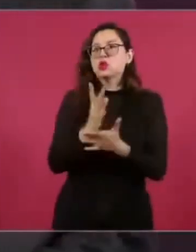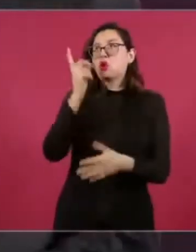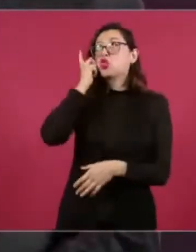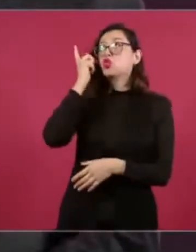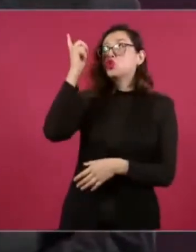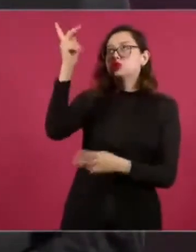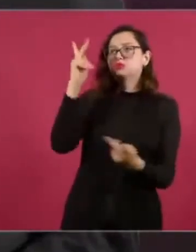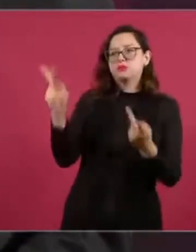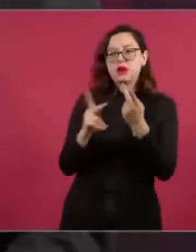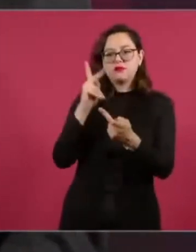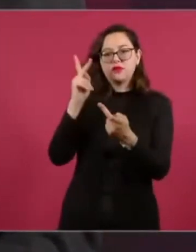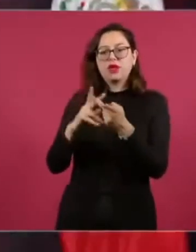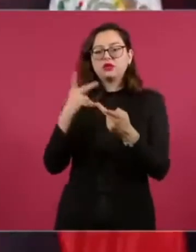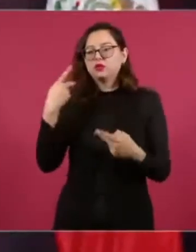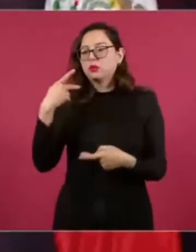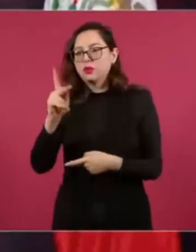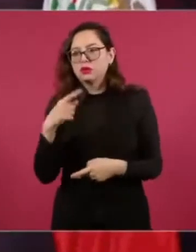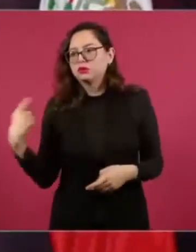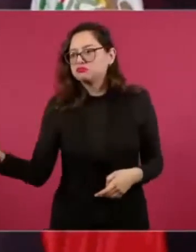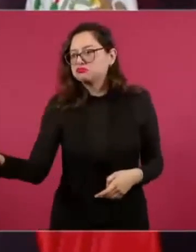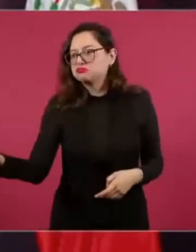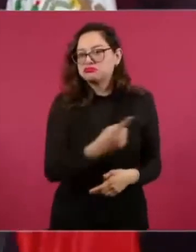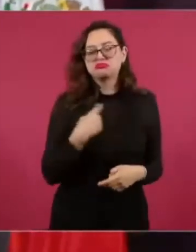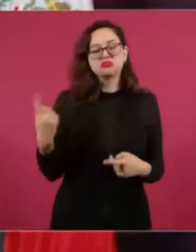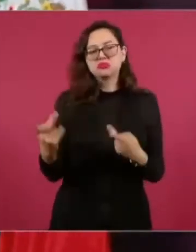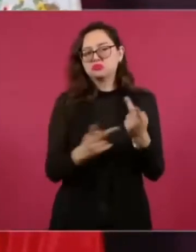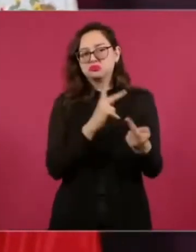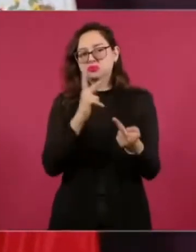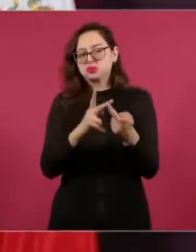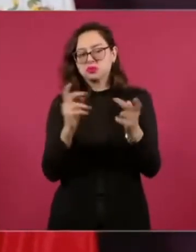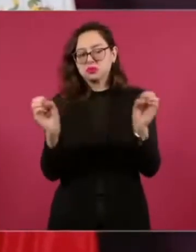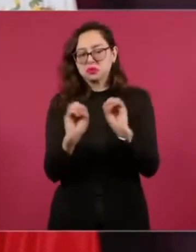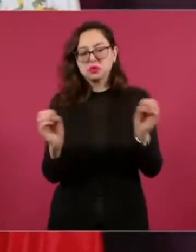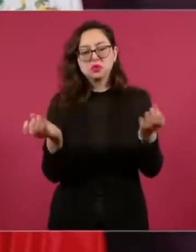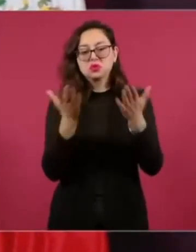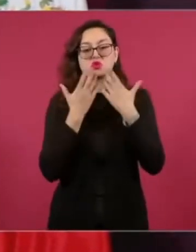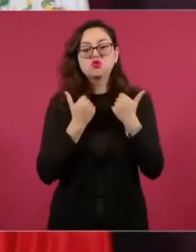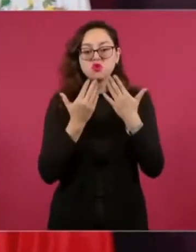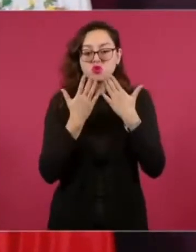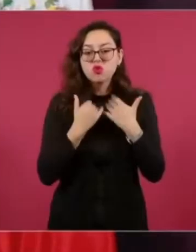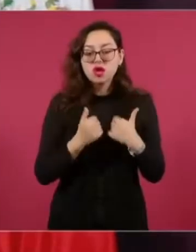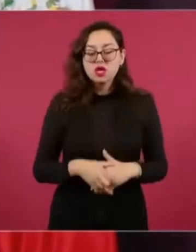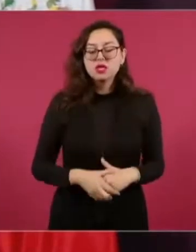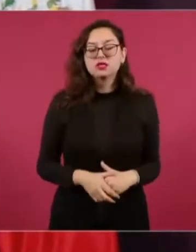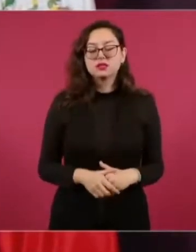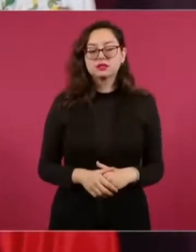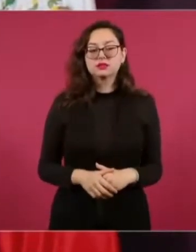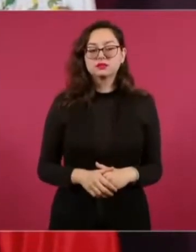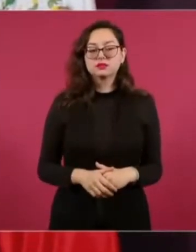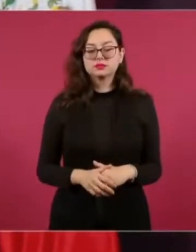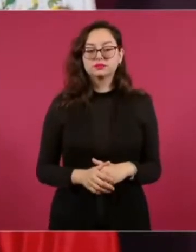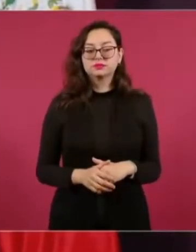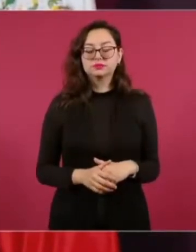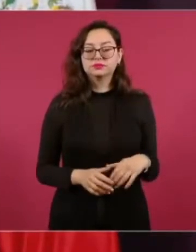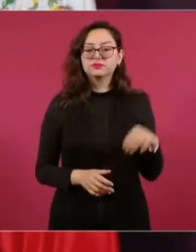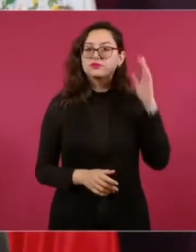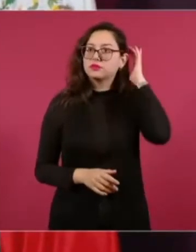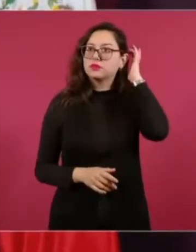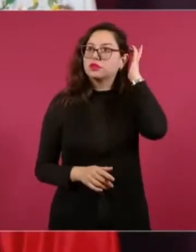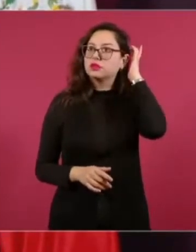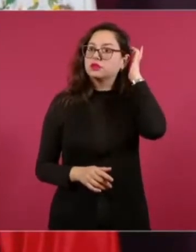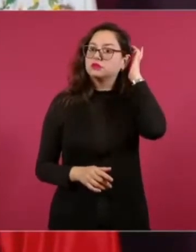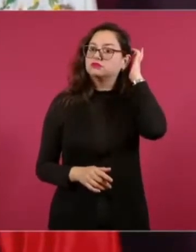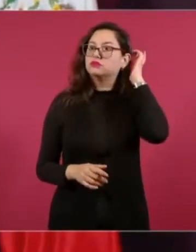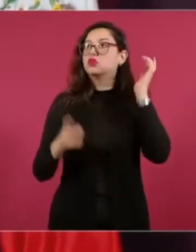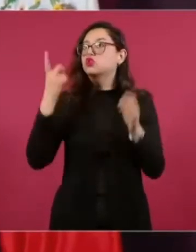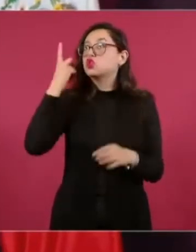es perfecto. La naturaleza, podrán decir otros,